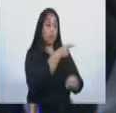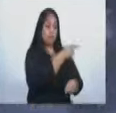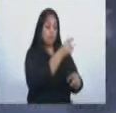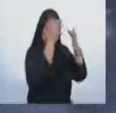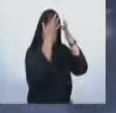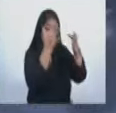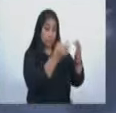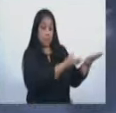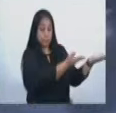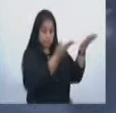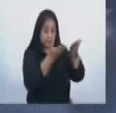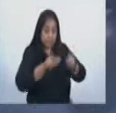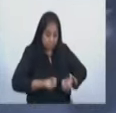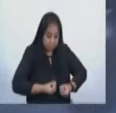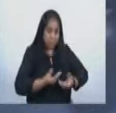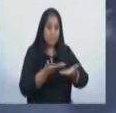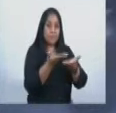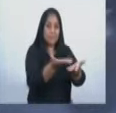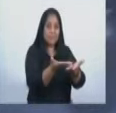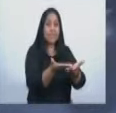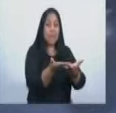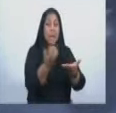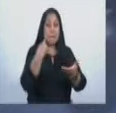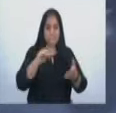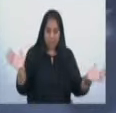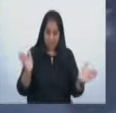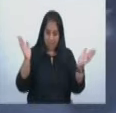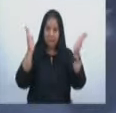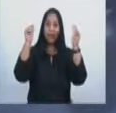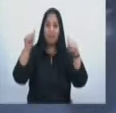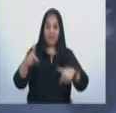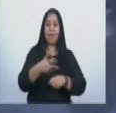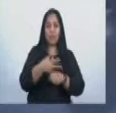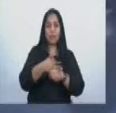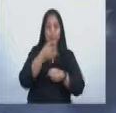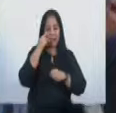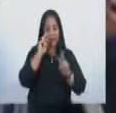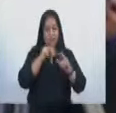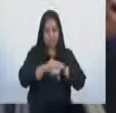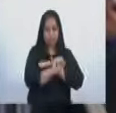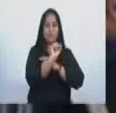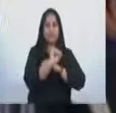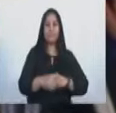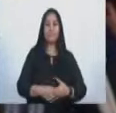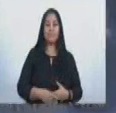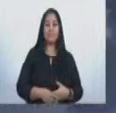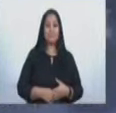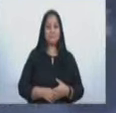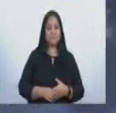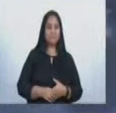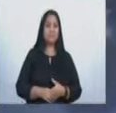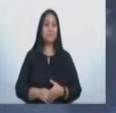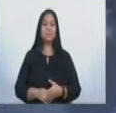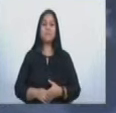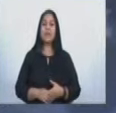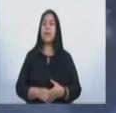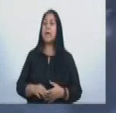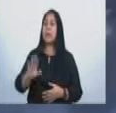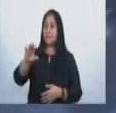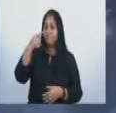venir a contribuir a sacar adelante al país que los vio nacer presidente